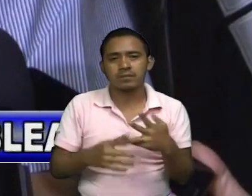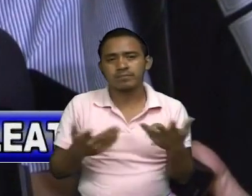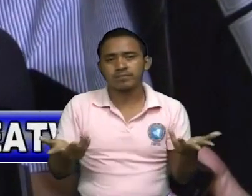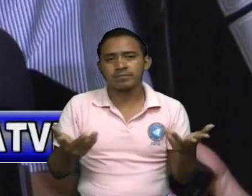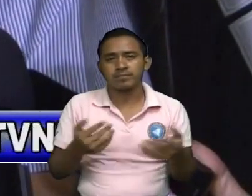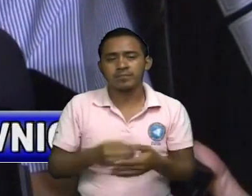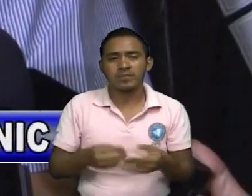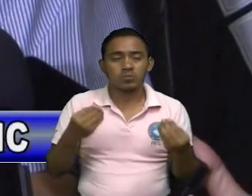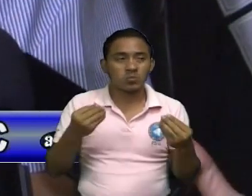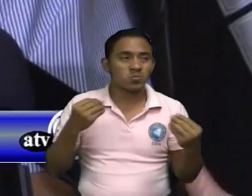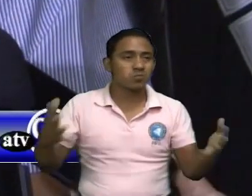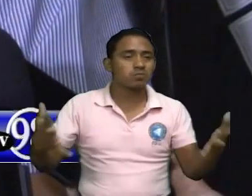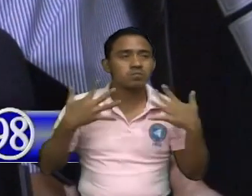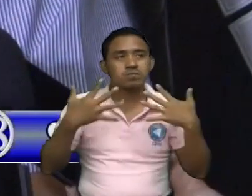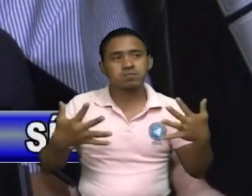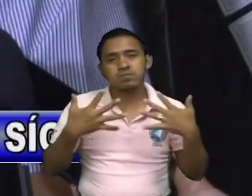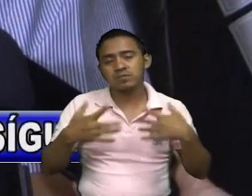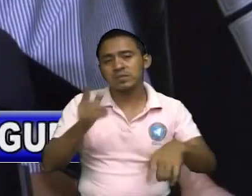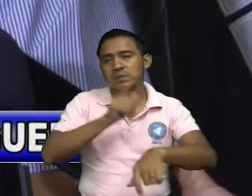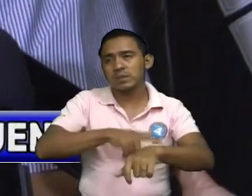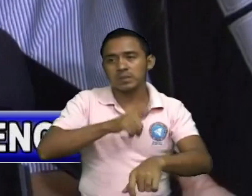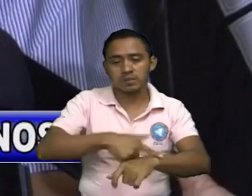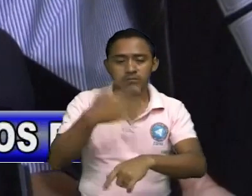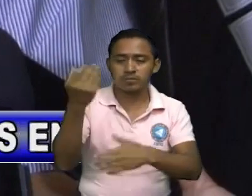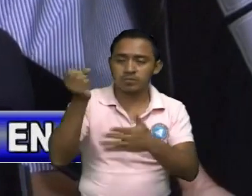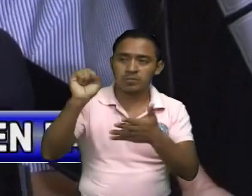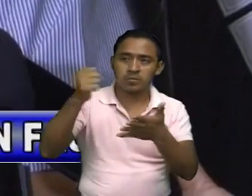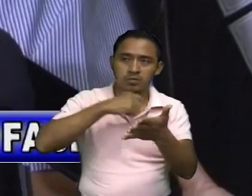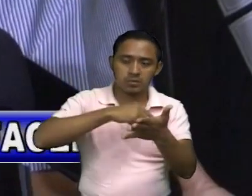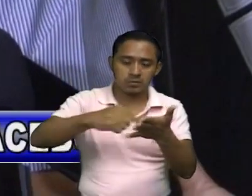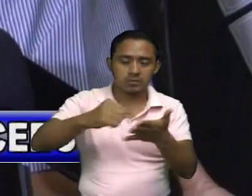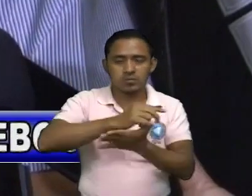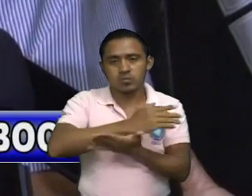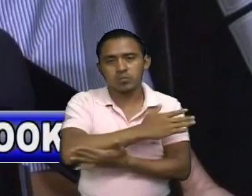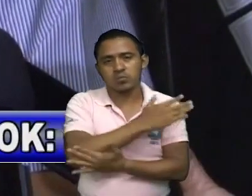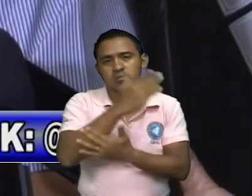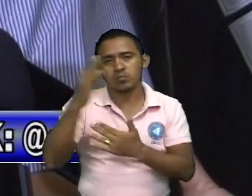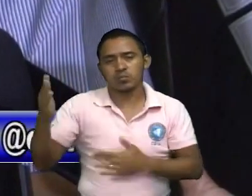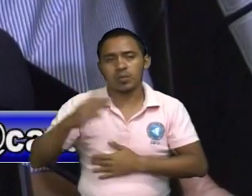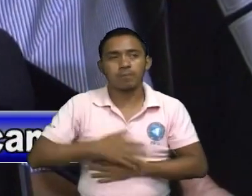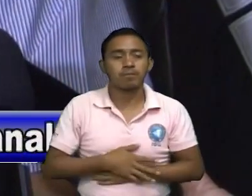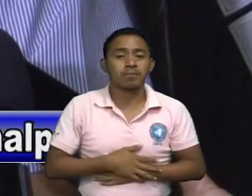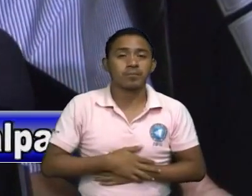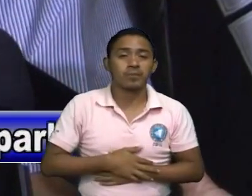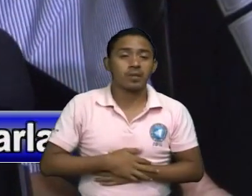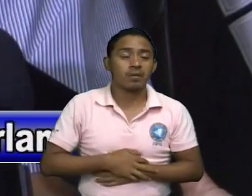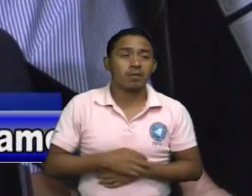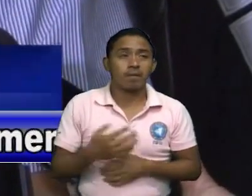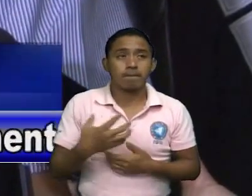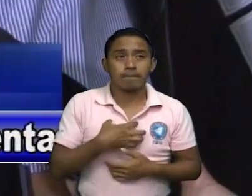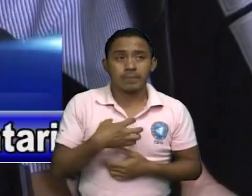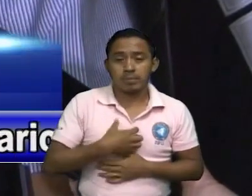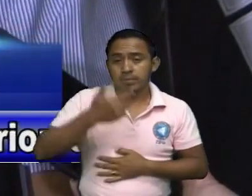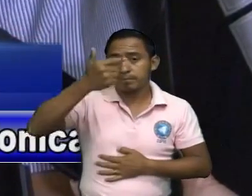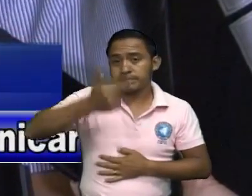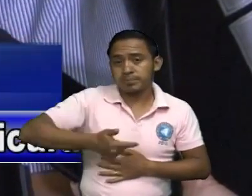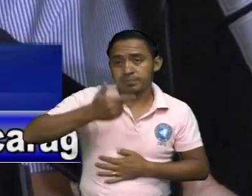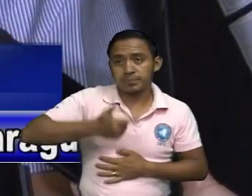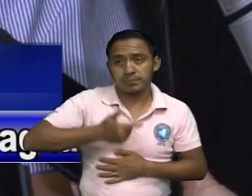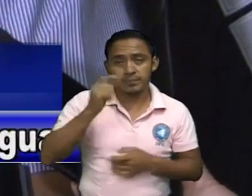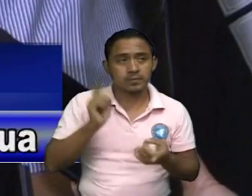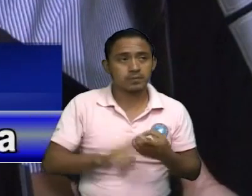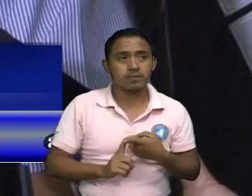básicamente bastante caluroso, pues, a lo largo de esta semana. Las temperaturas máximas han llegado ya